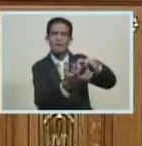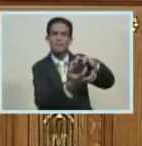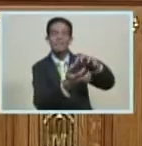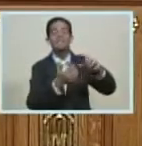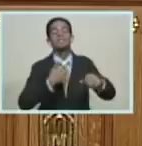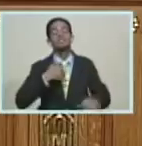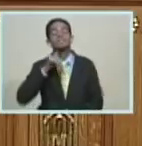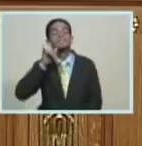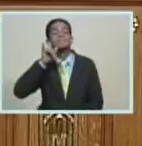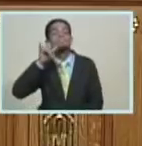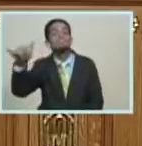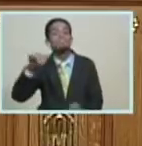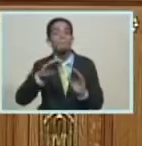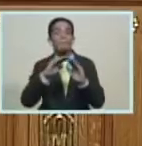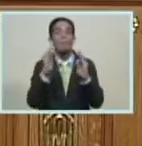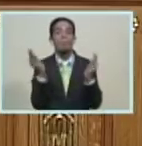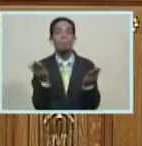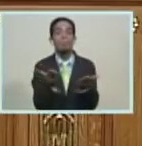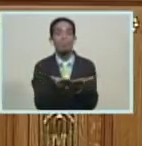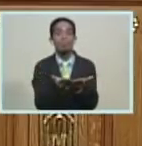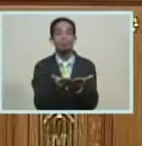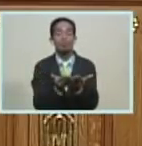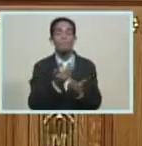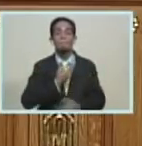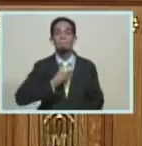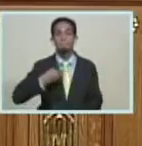Denuncio ante el mundo que Juan Manuel Santos está preparando